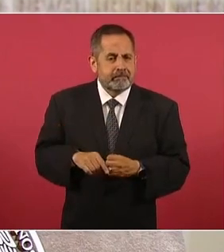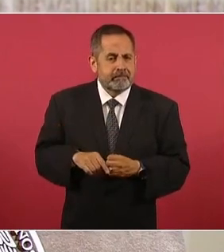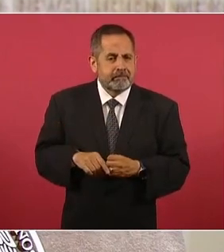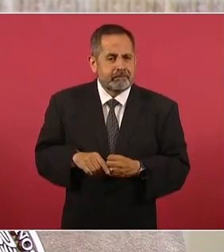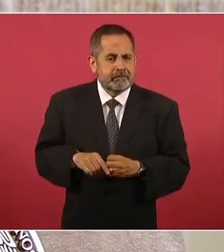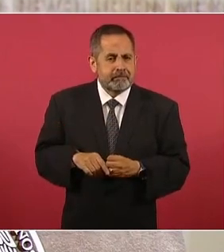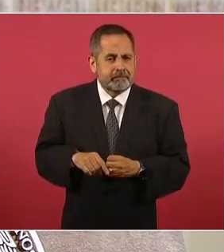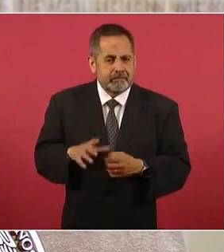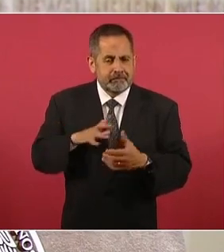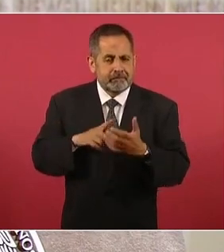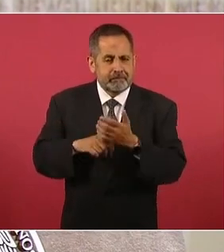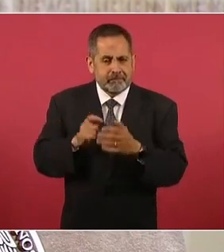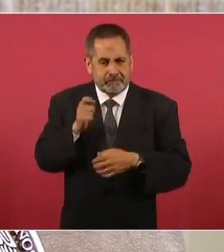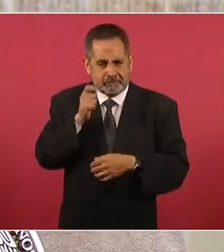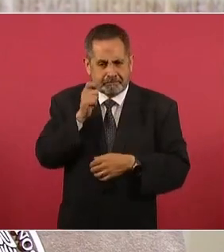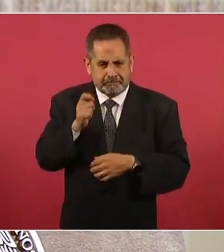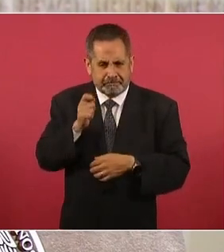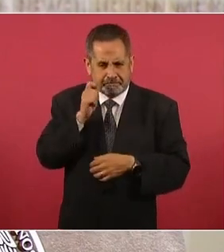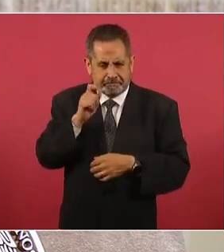lupa,